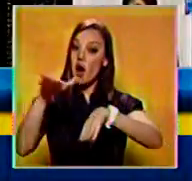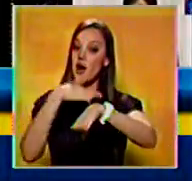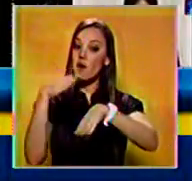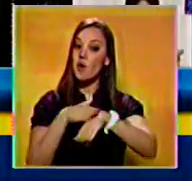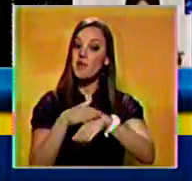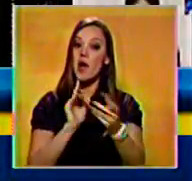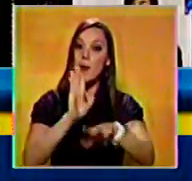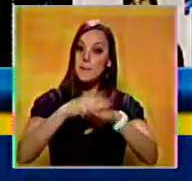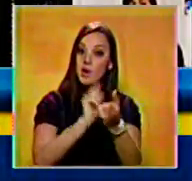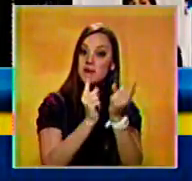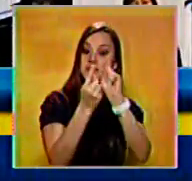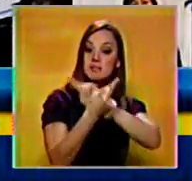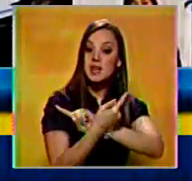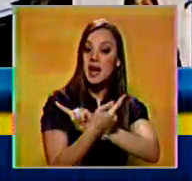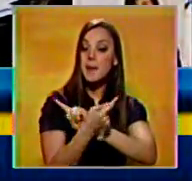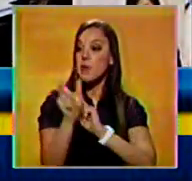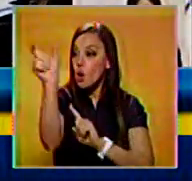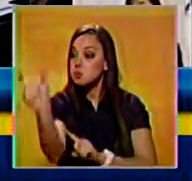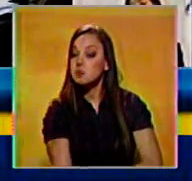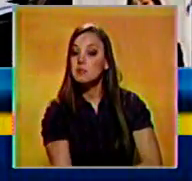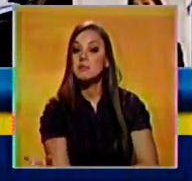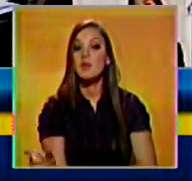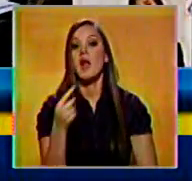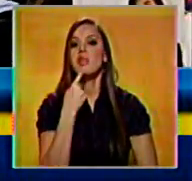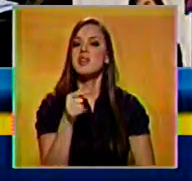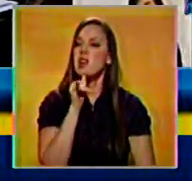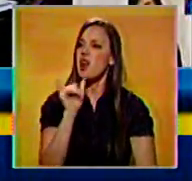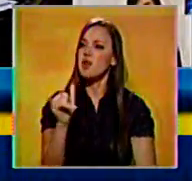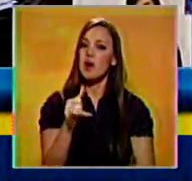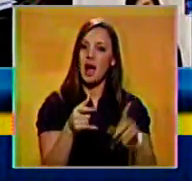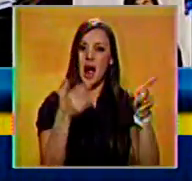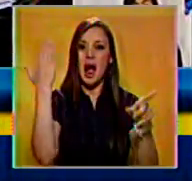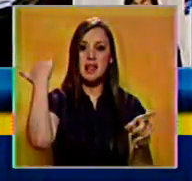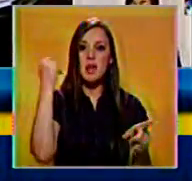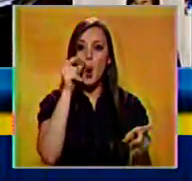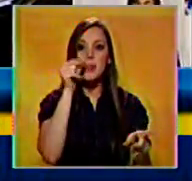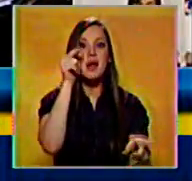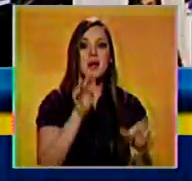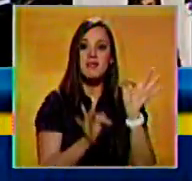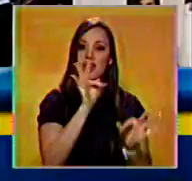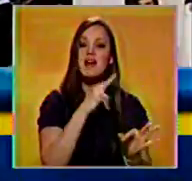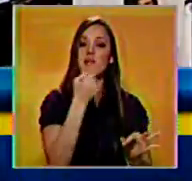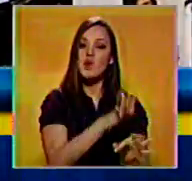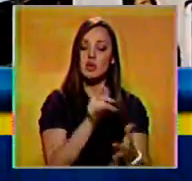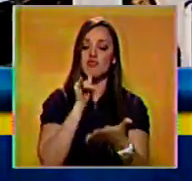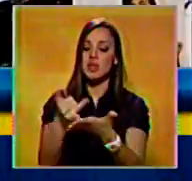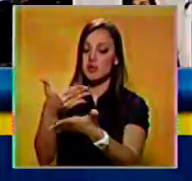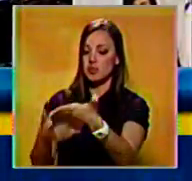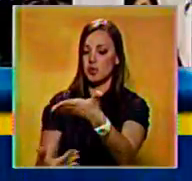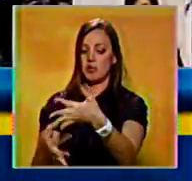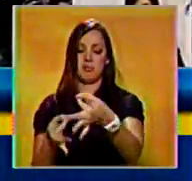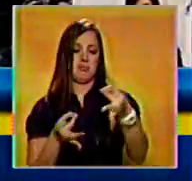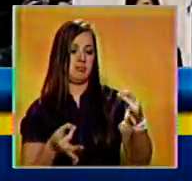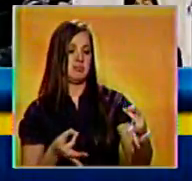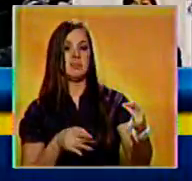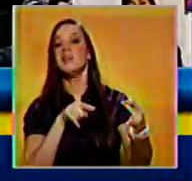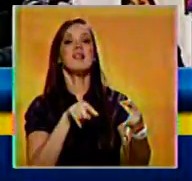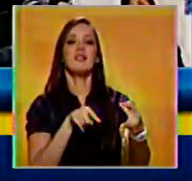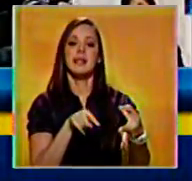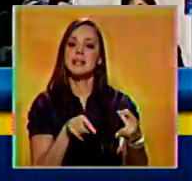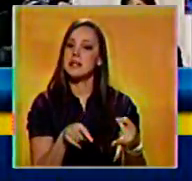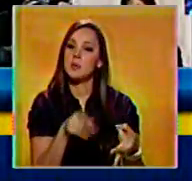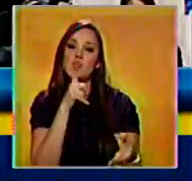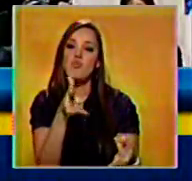sustitución de Jorge capitanich tildó la demanda presentada por nisman de bochornosa y aseguró que contiene